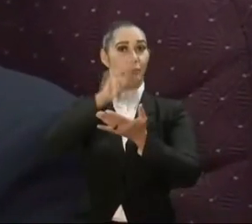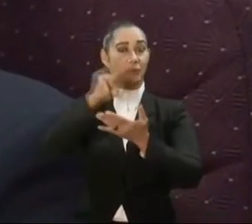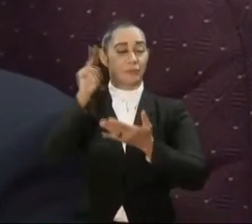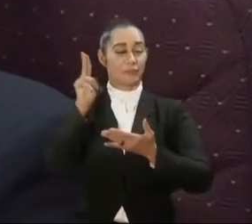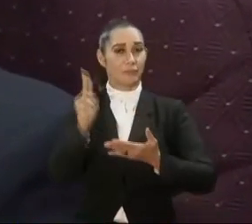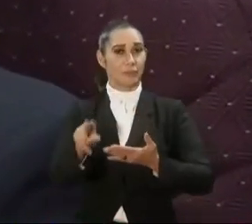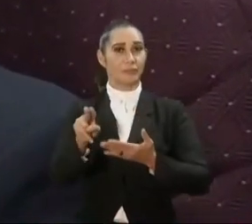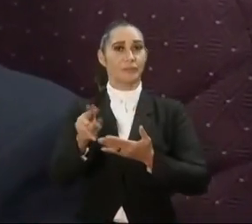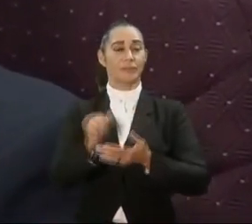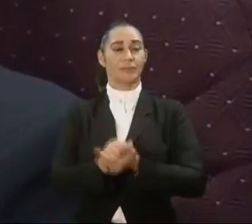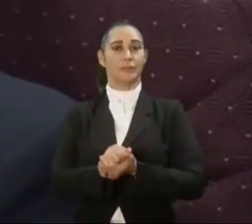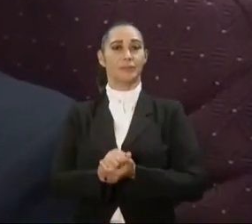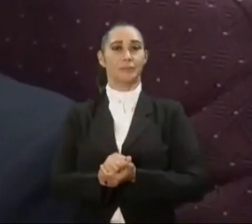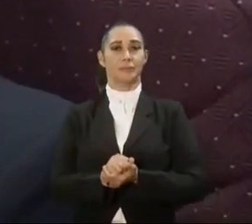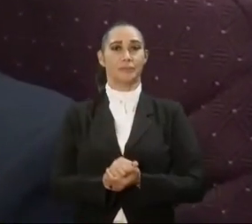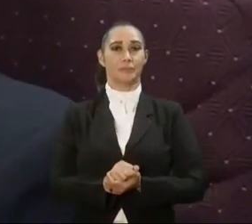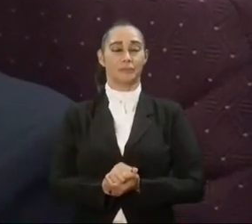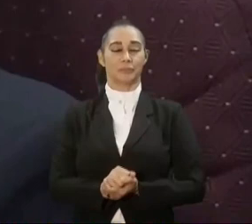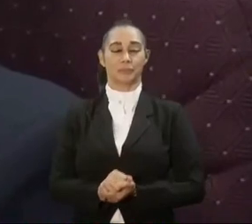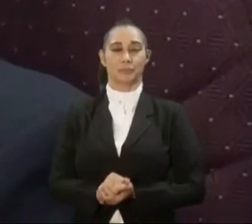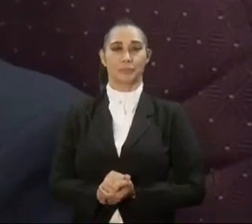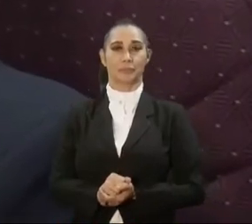2022,